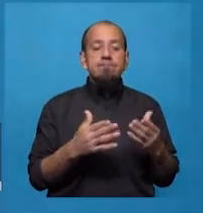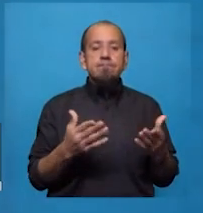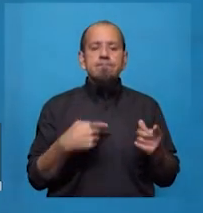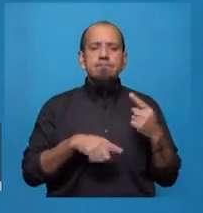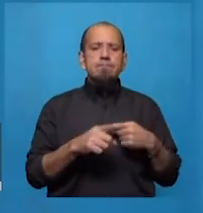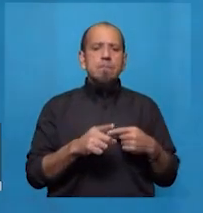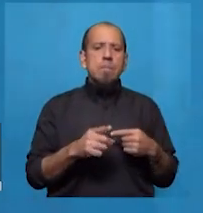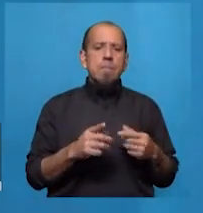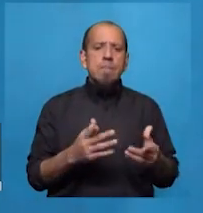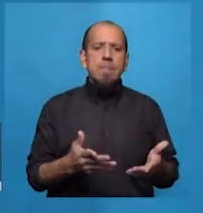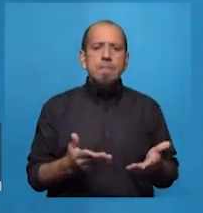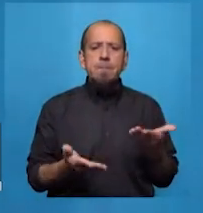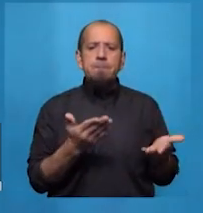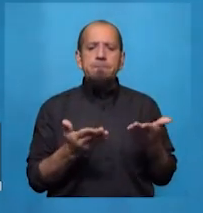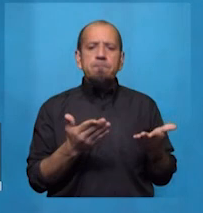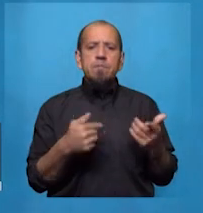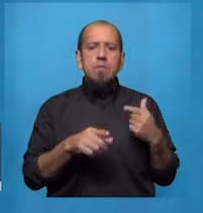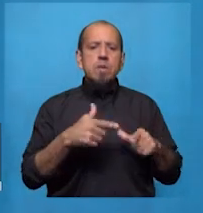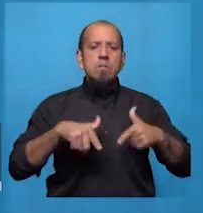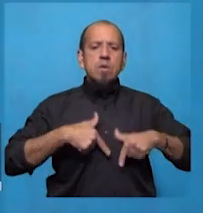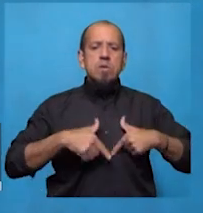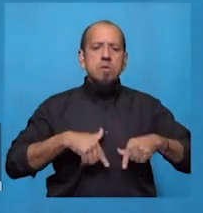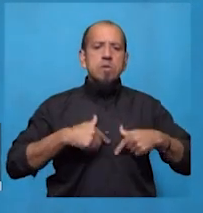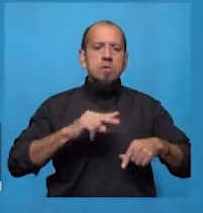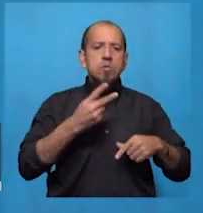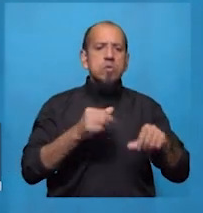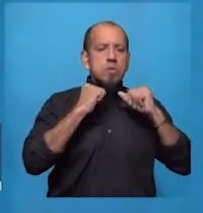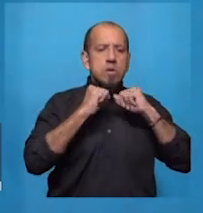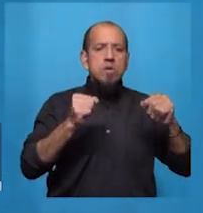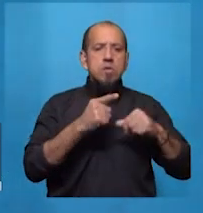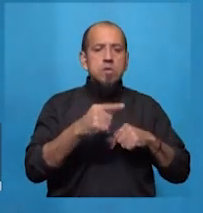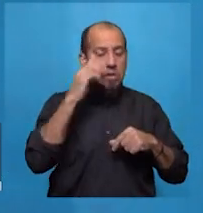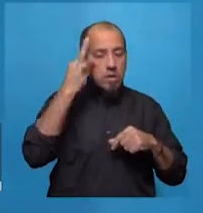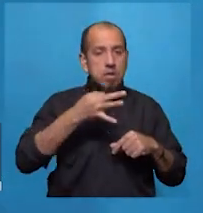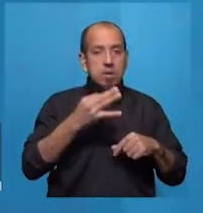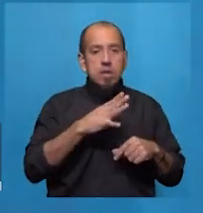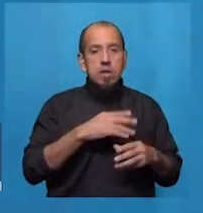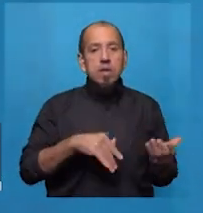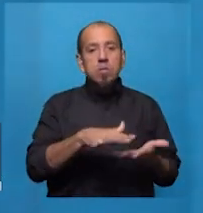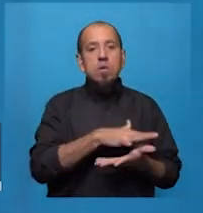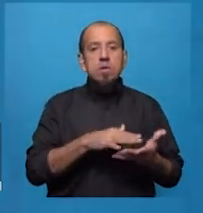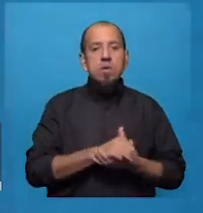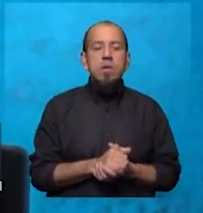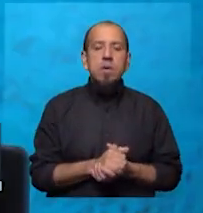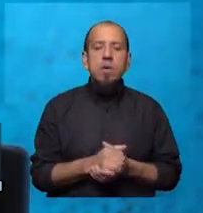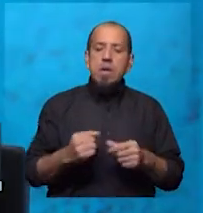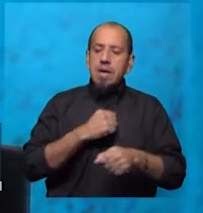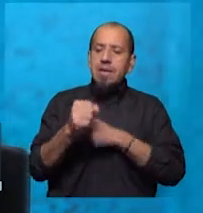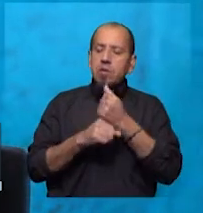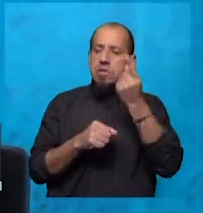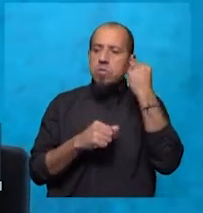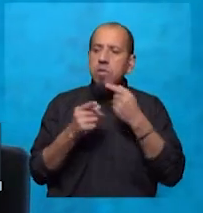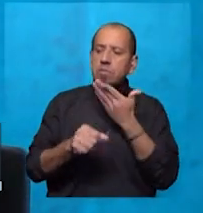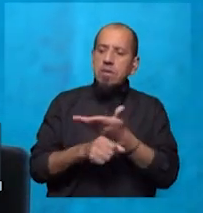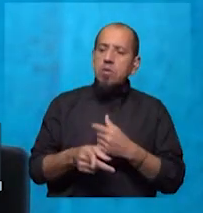muy fuerte o muy notoria entre lo que el ministro y el subsecretario dicen y la realidad que se está viviendo en los barrios verdad el año pasado Ustedes pidieron la renuncia